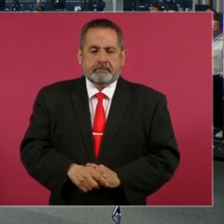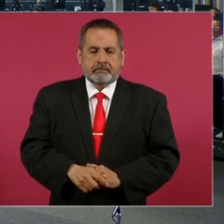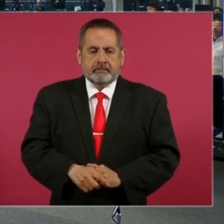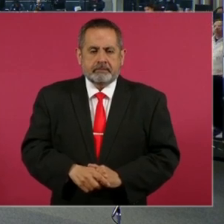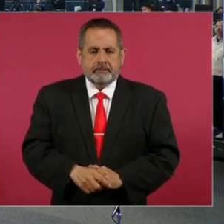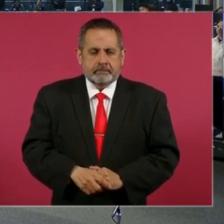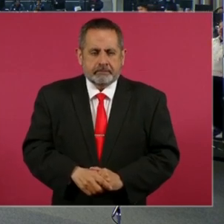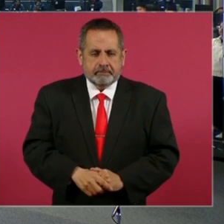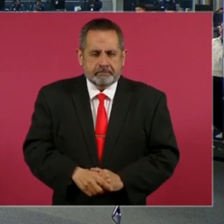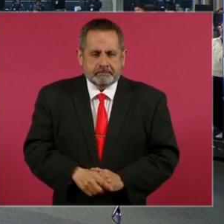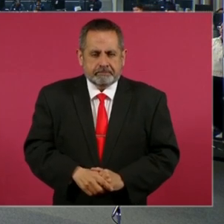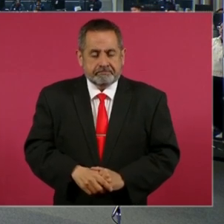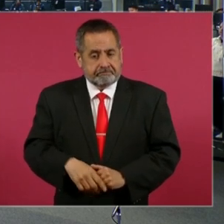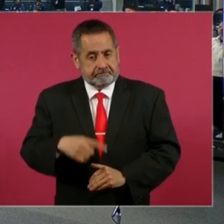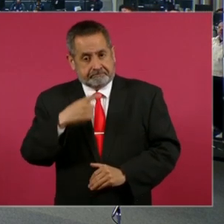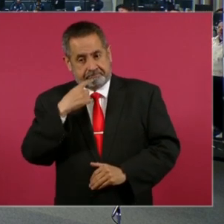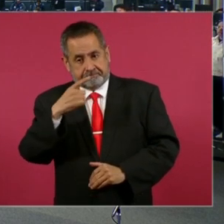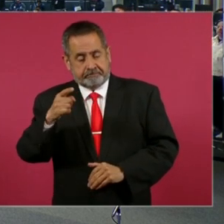puede una gota de lodo